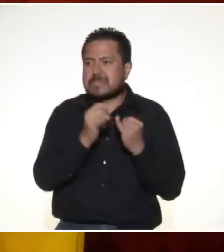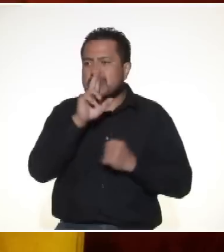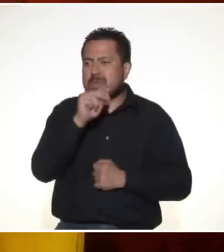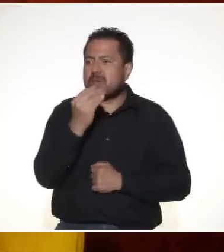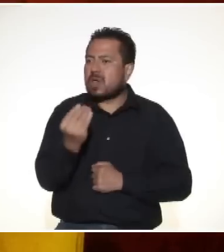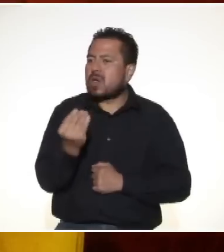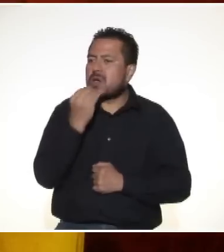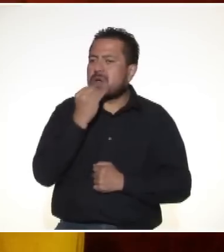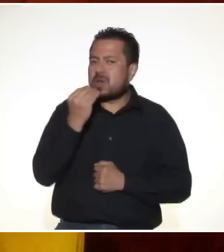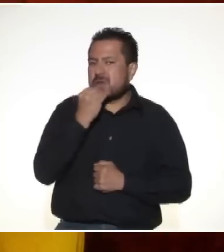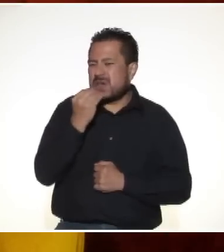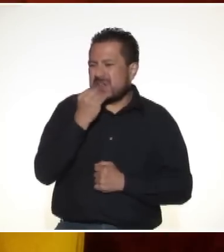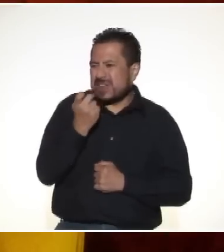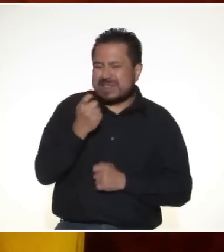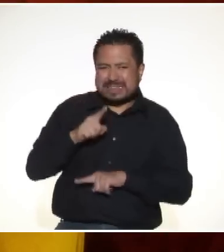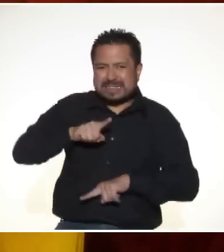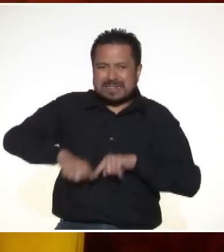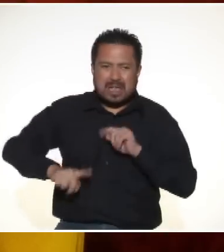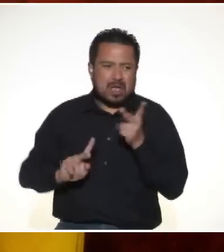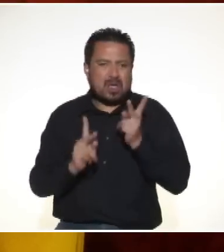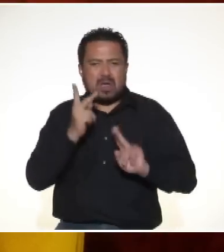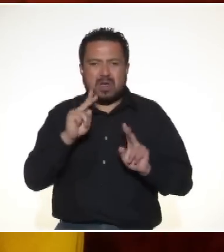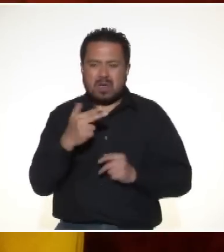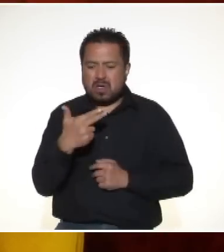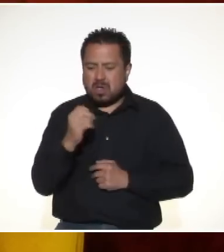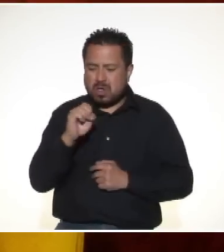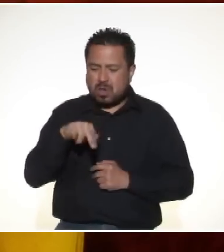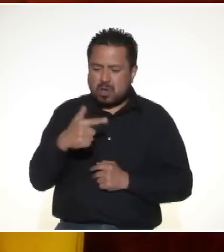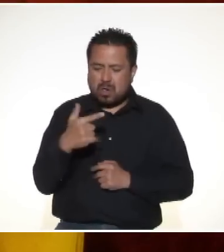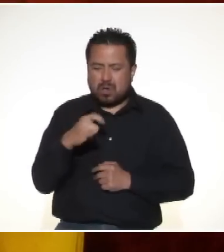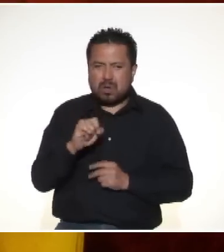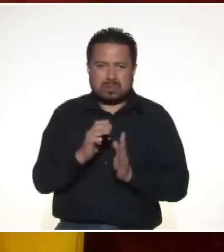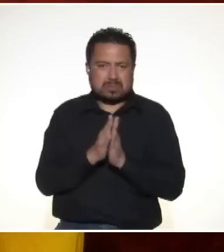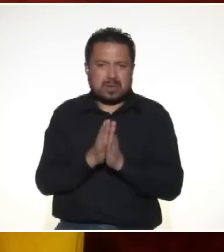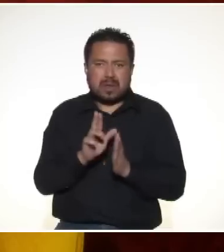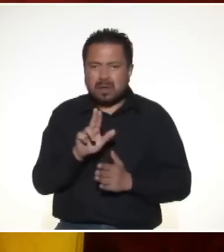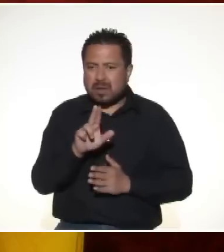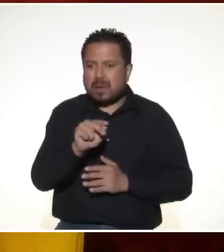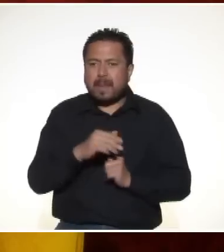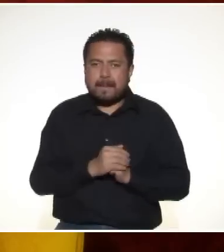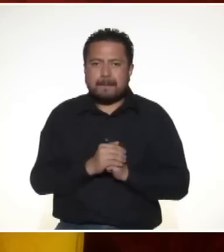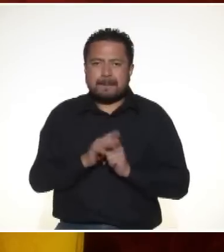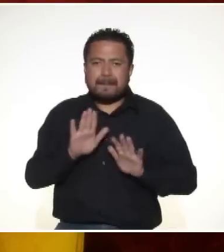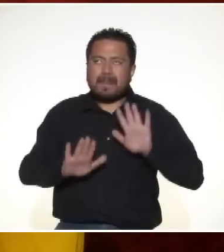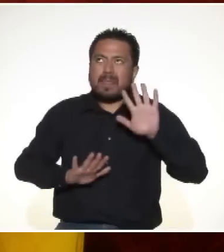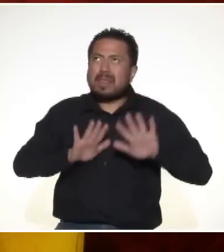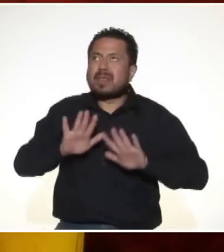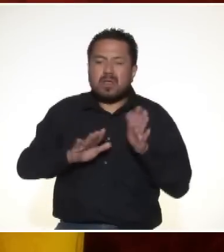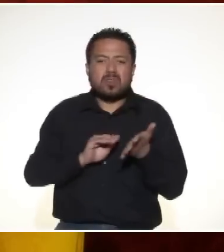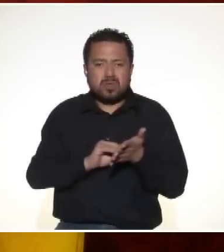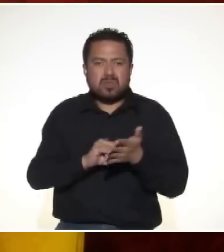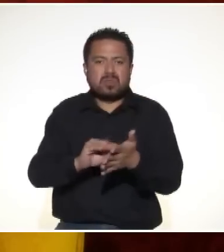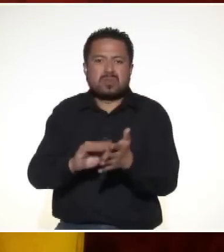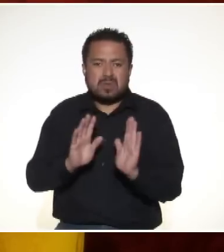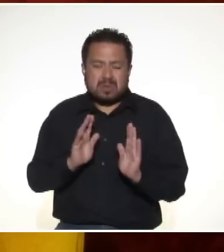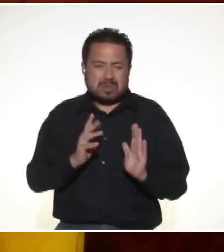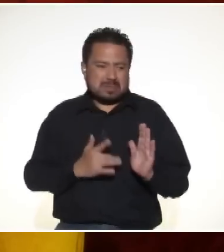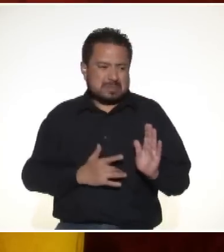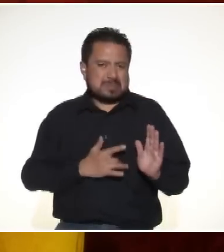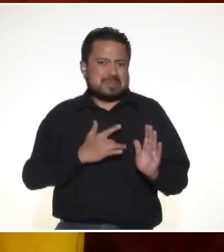comiendo mejor las plantas. Ni plantas ni hongos, por favor. Sí. También el ahogamiento sigue causando